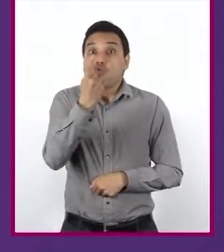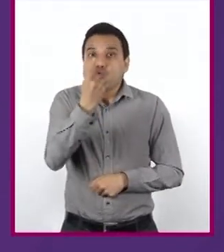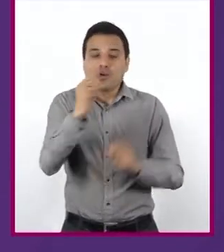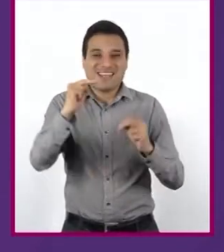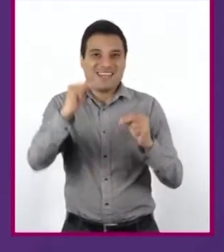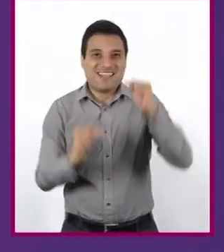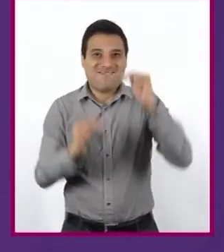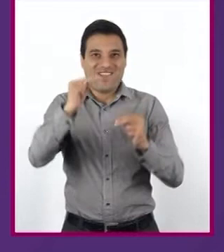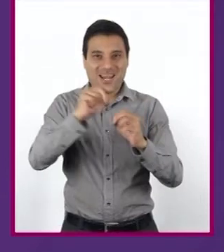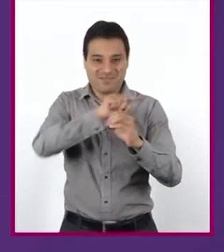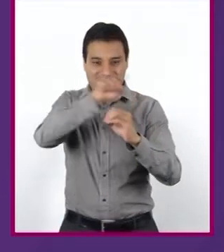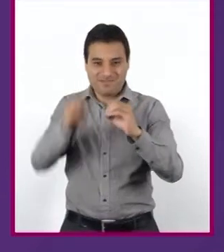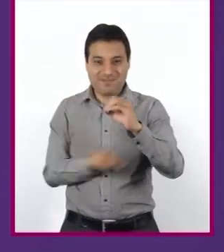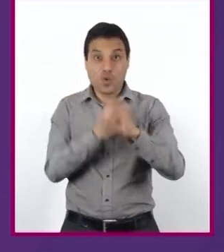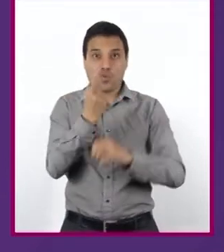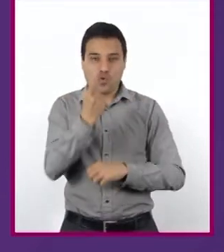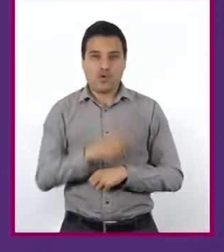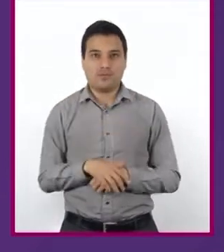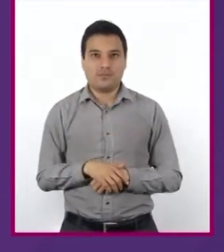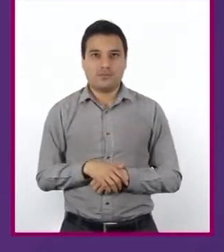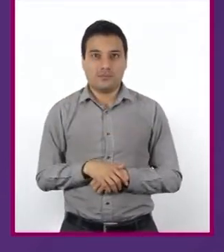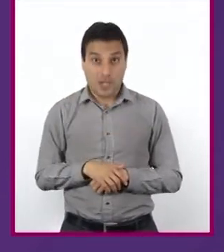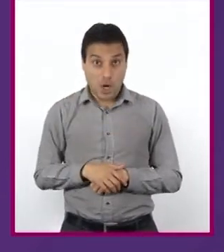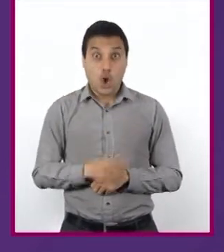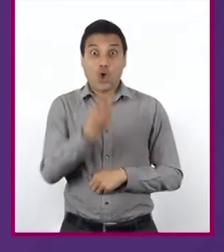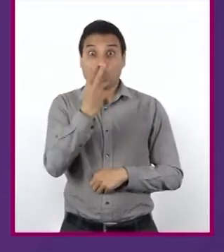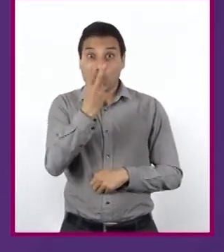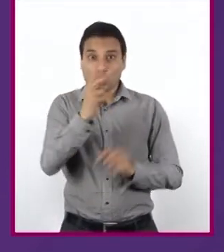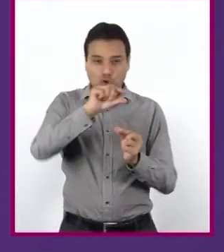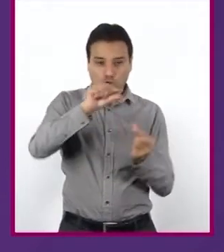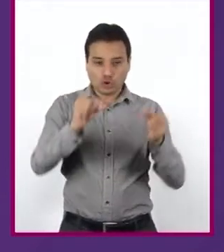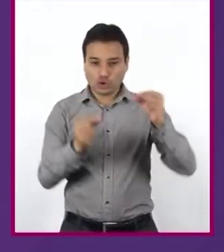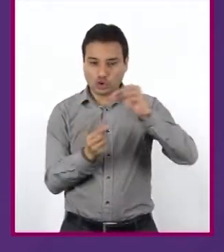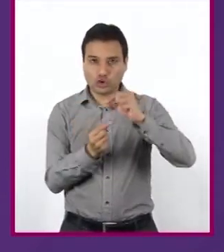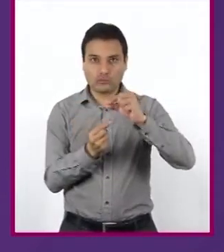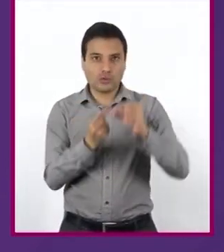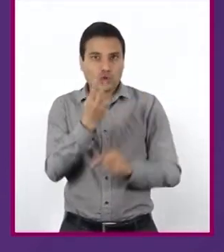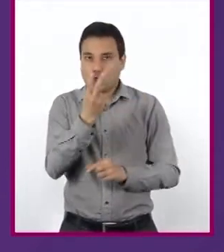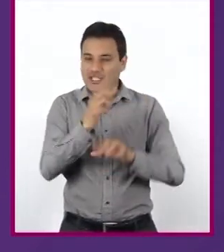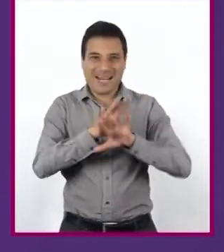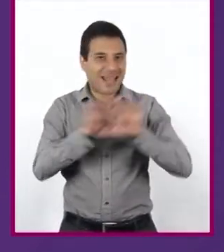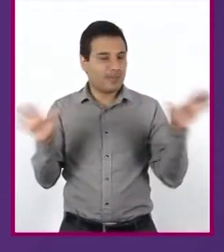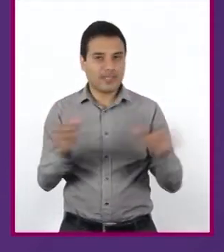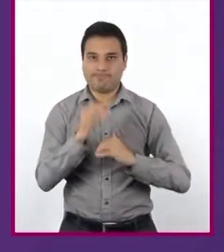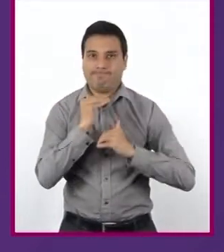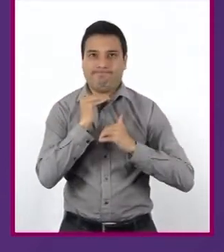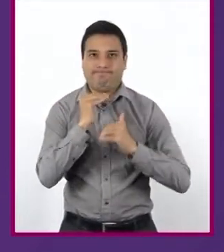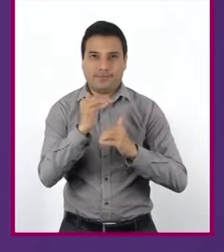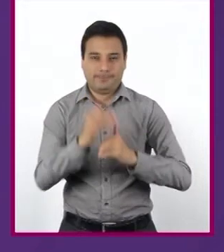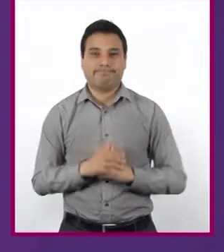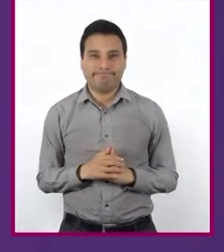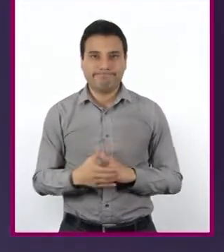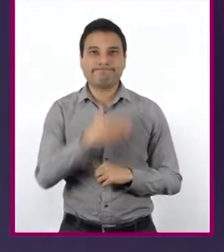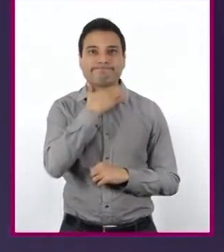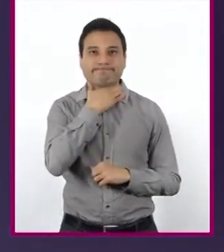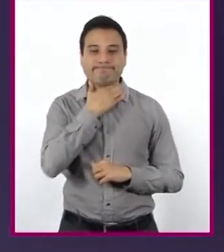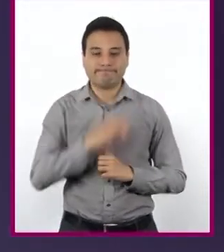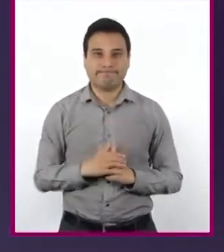completa, porque es el máximo número de electrones que puede contener dicha